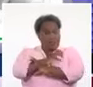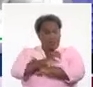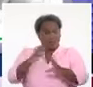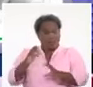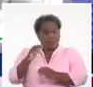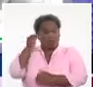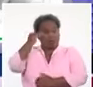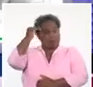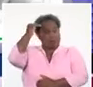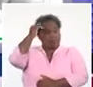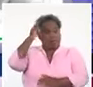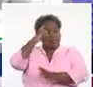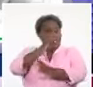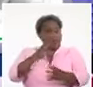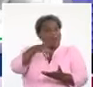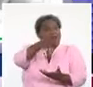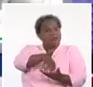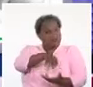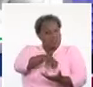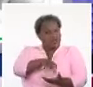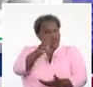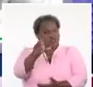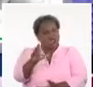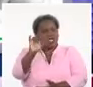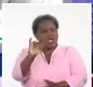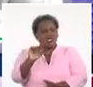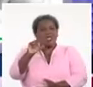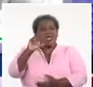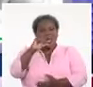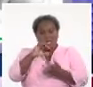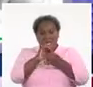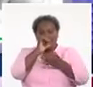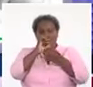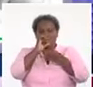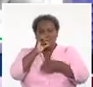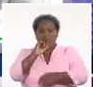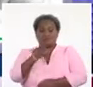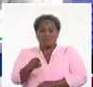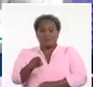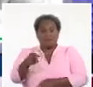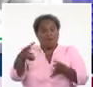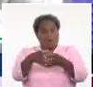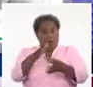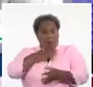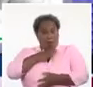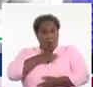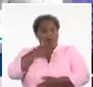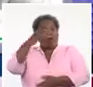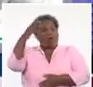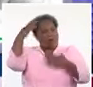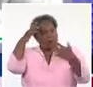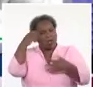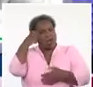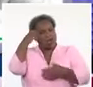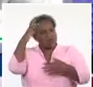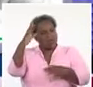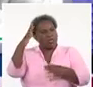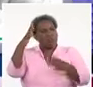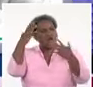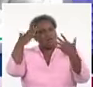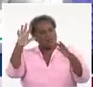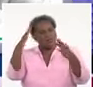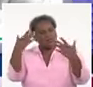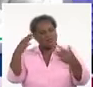científicos de este centro. De parte de todo nuestro colectivo, la felicitación y el reconocimiento. Comenzamos así